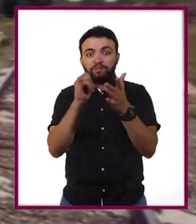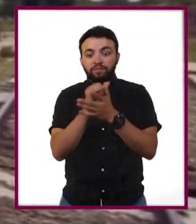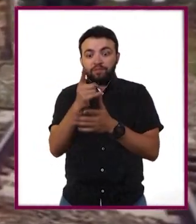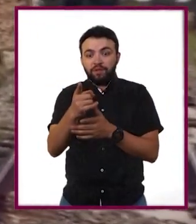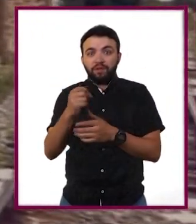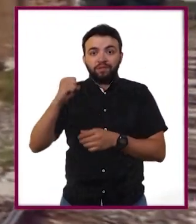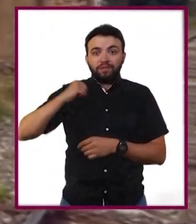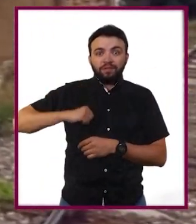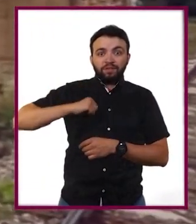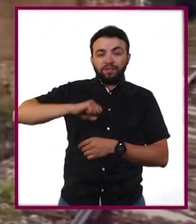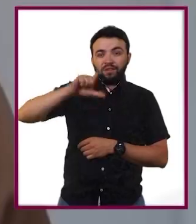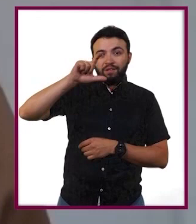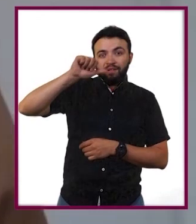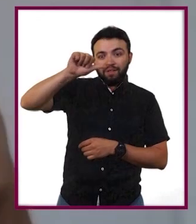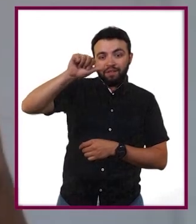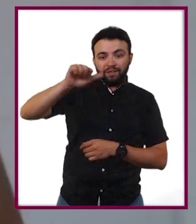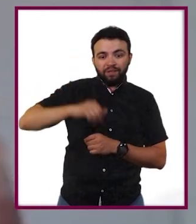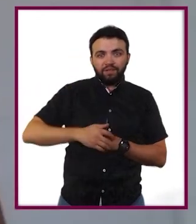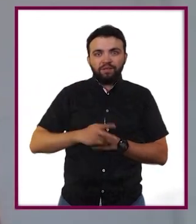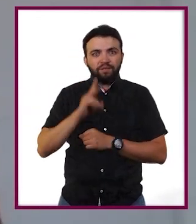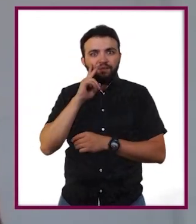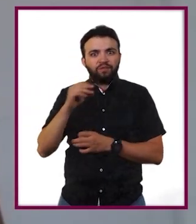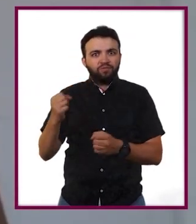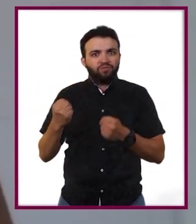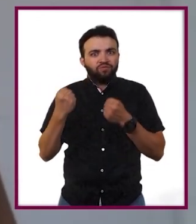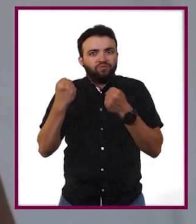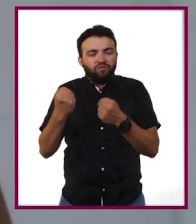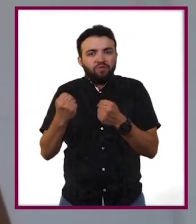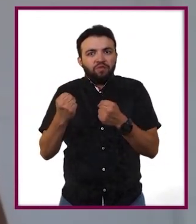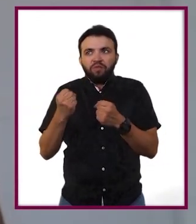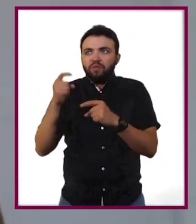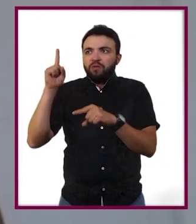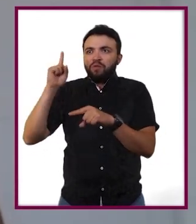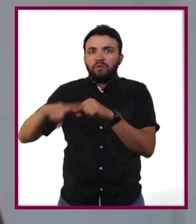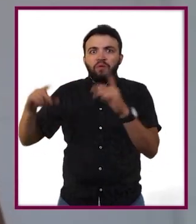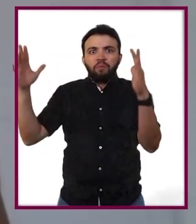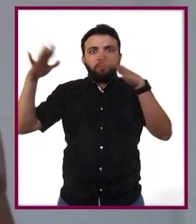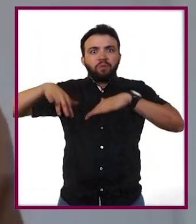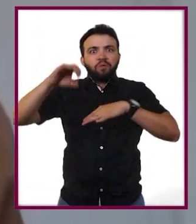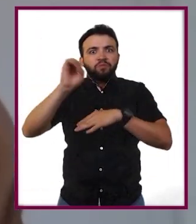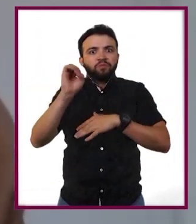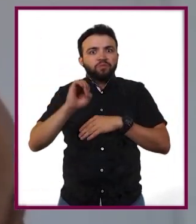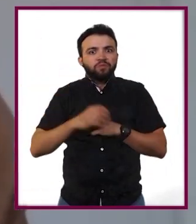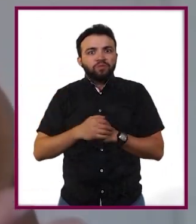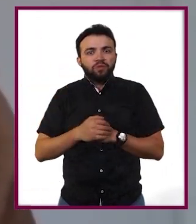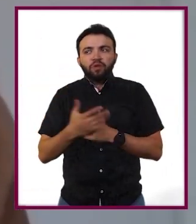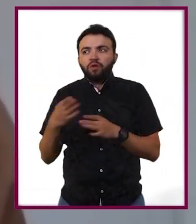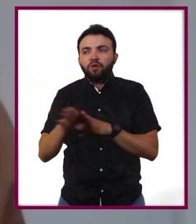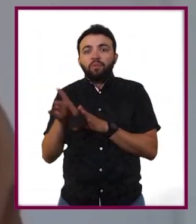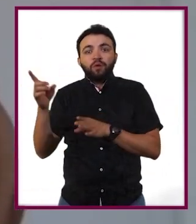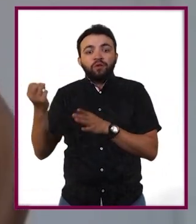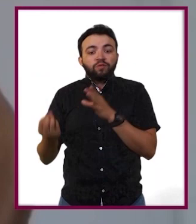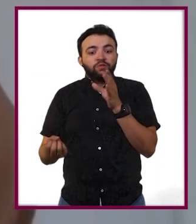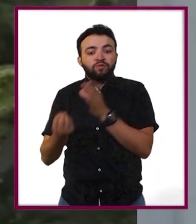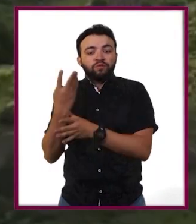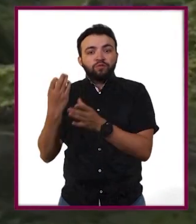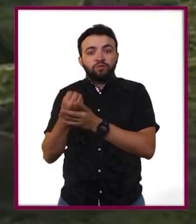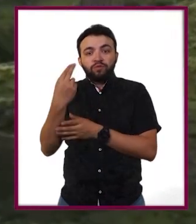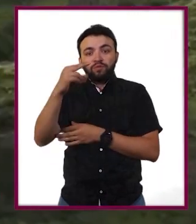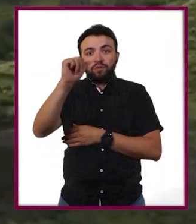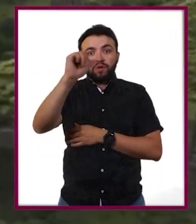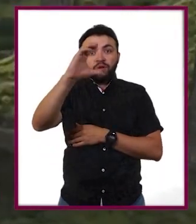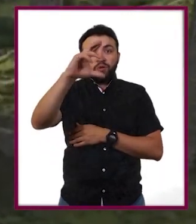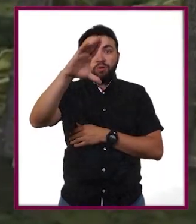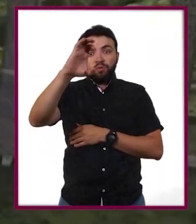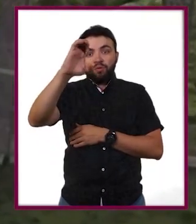el siglo XVI. Entonces es la solidez y la introducción también de esta novedad de acueductos en los que